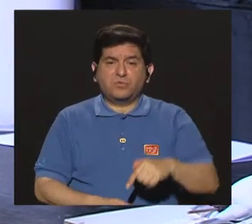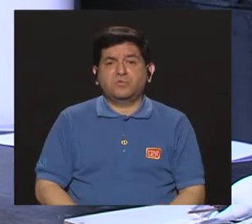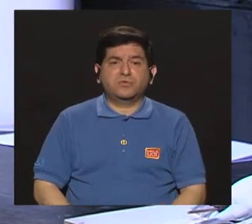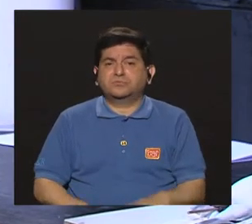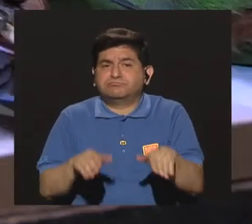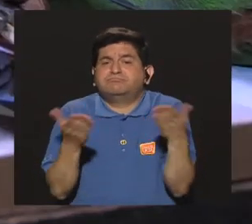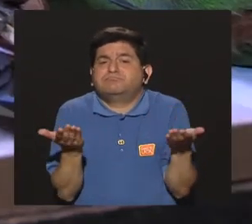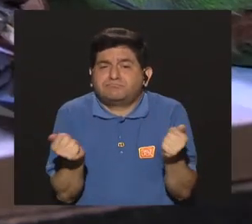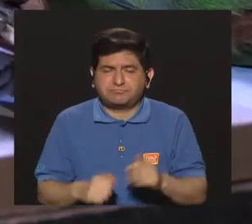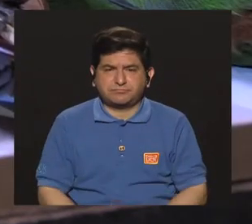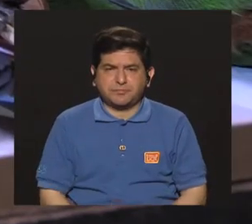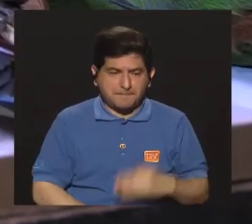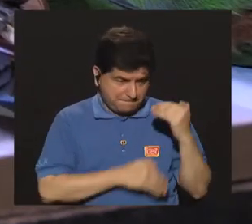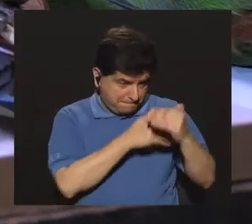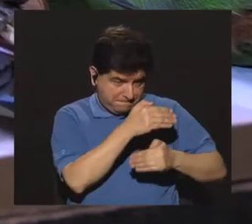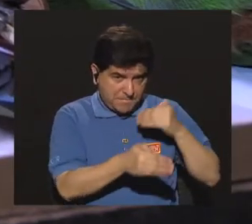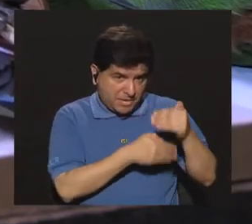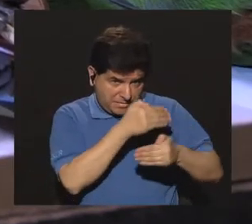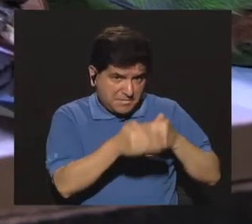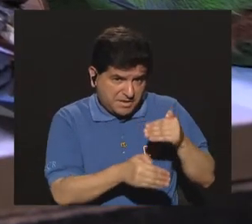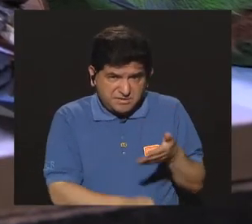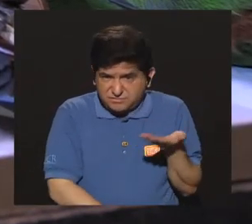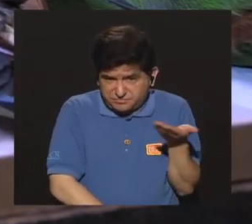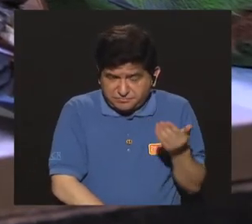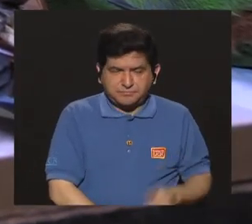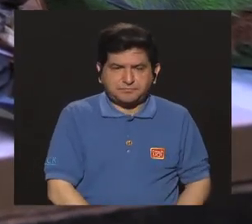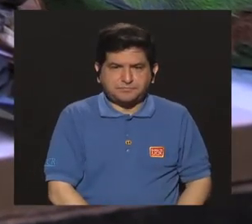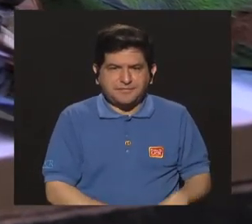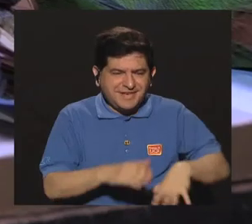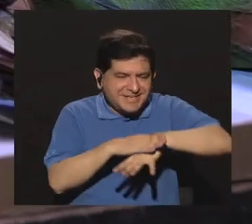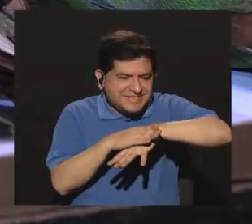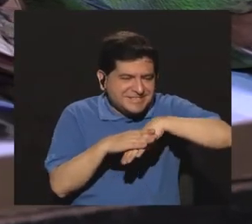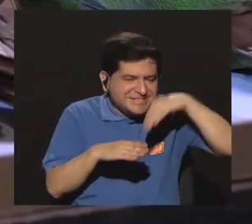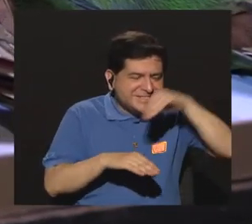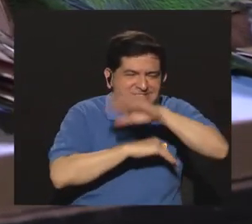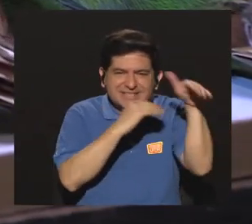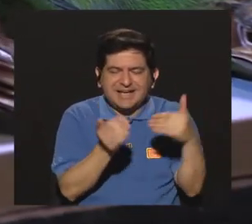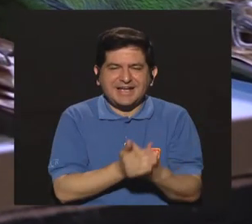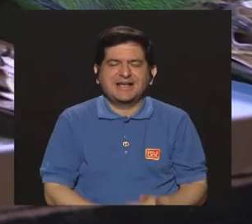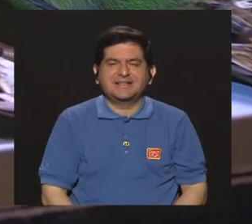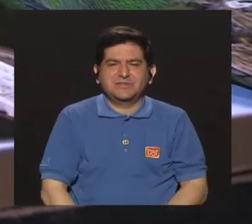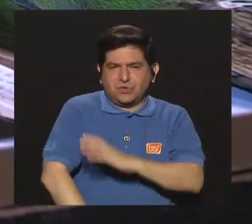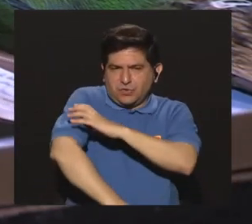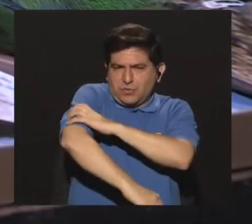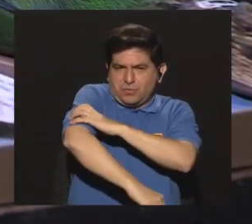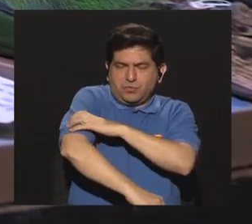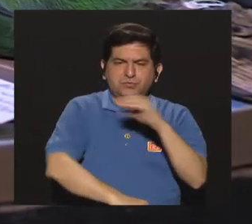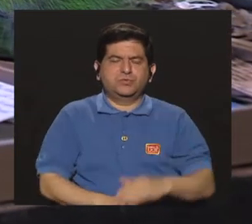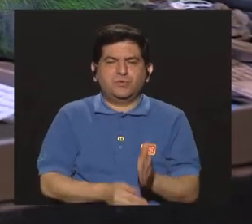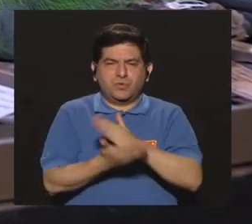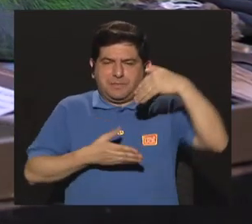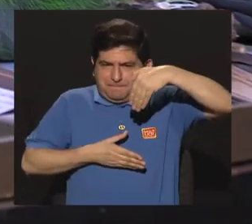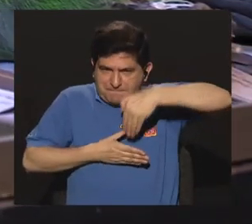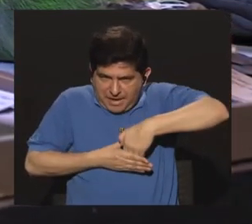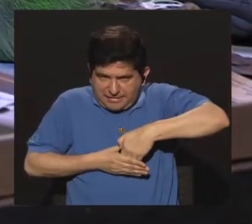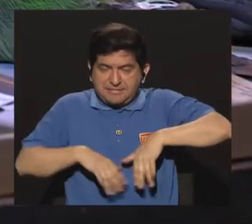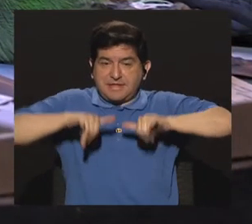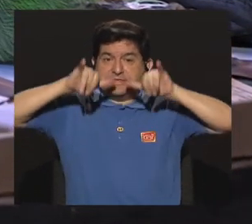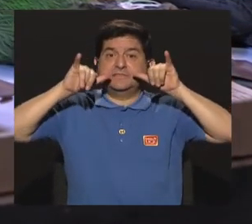ejemplares bueno la preparación consiste en extraer todos los músculos y órganos verdad